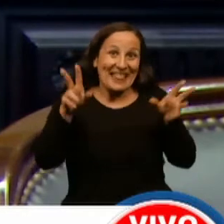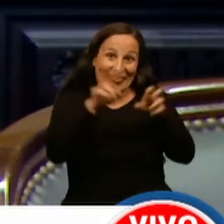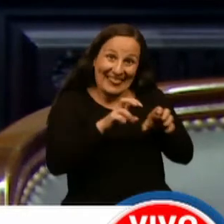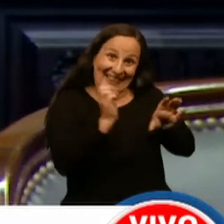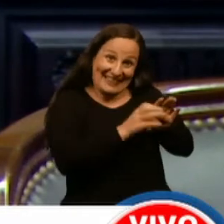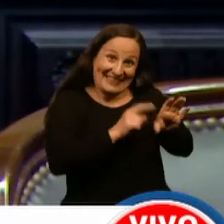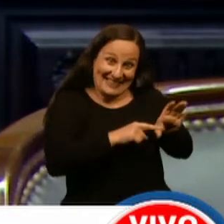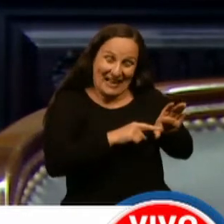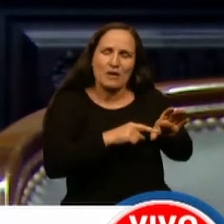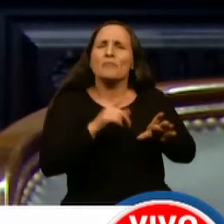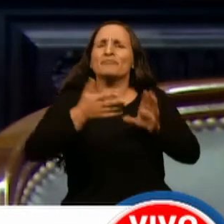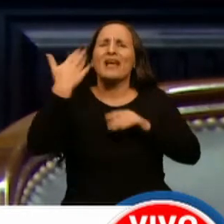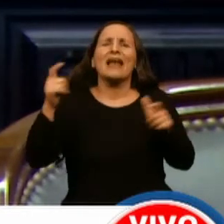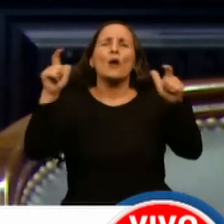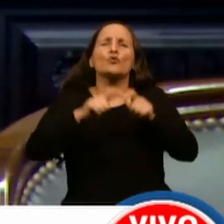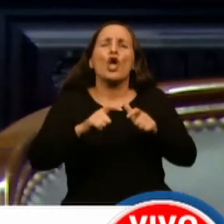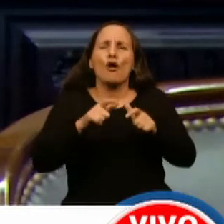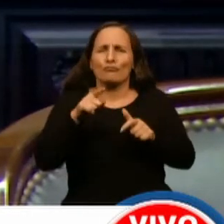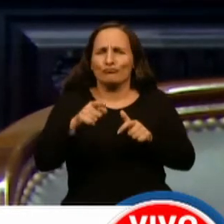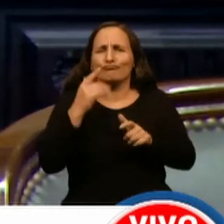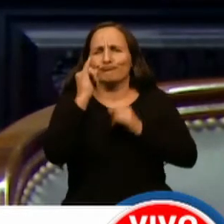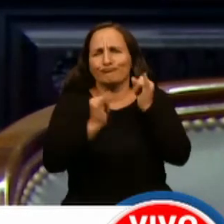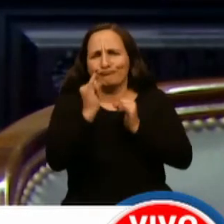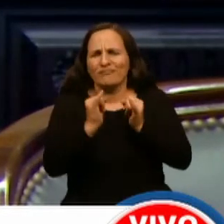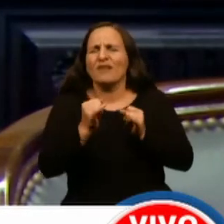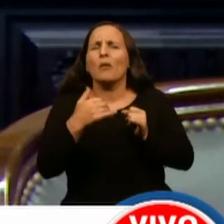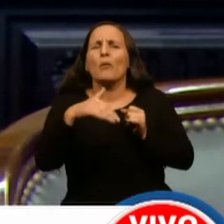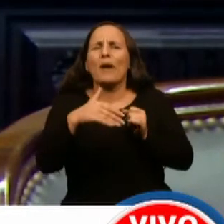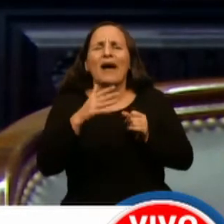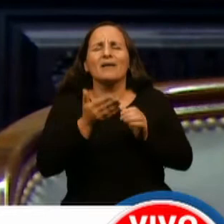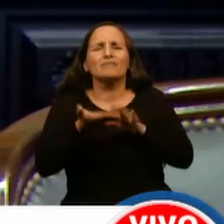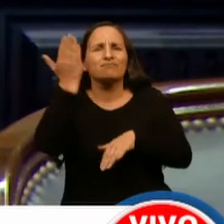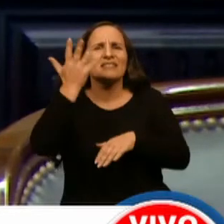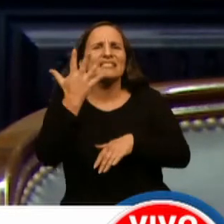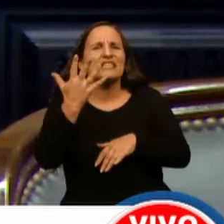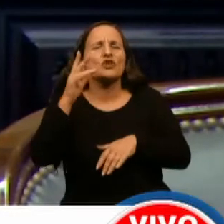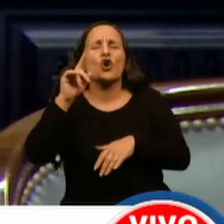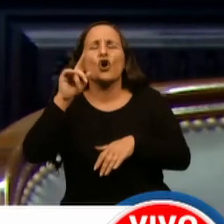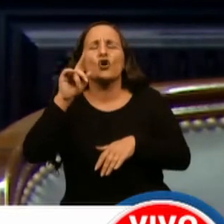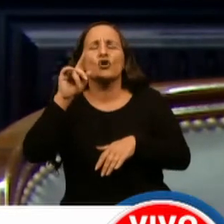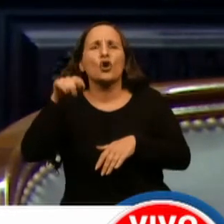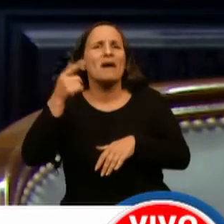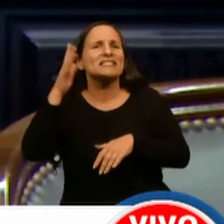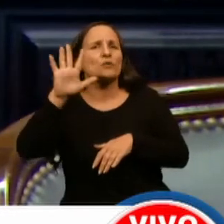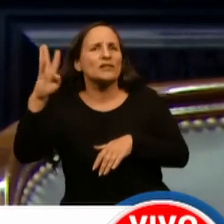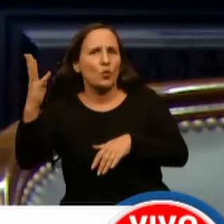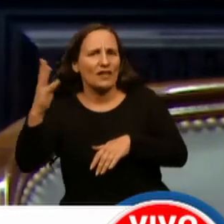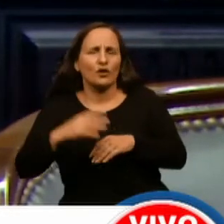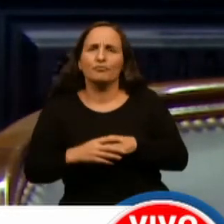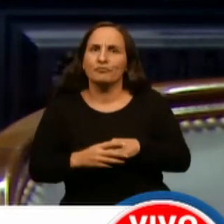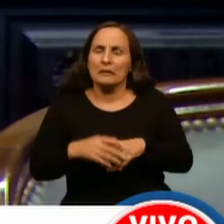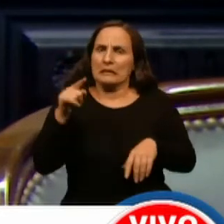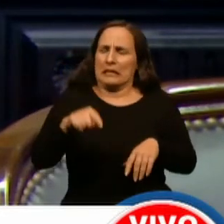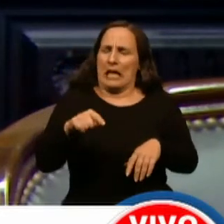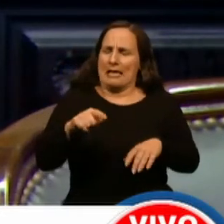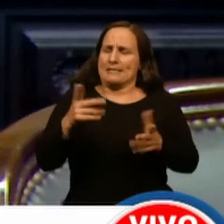en esa reunión de comisión, se va a llevar a 5,54, es decir, a un punto más. Y aquí surge